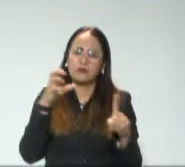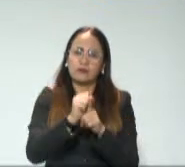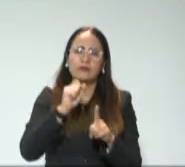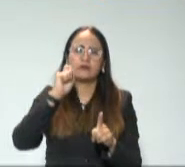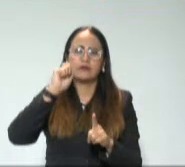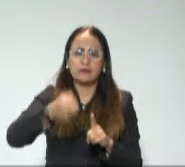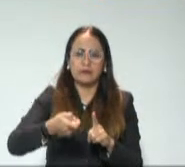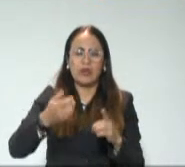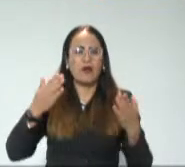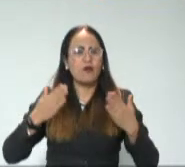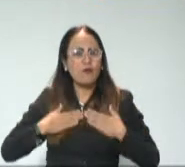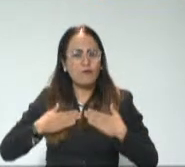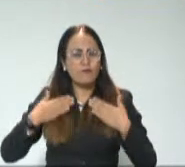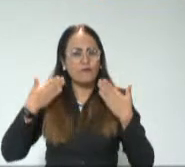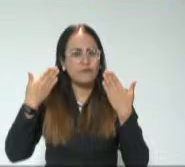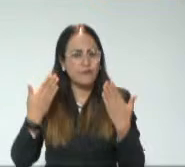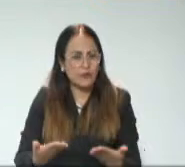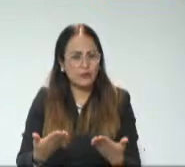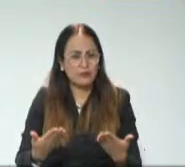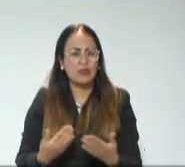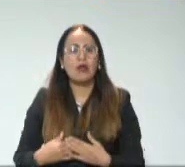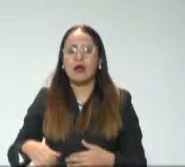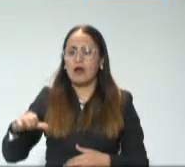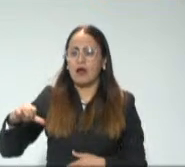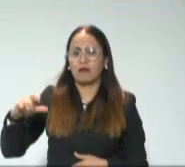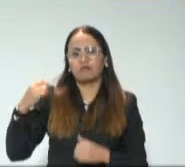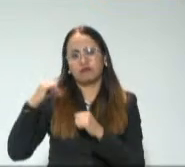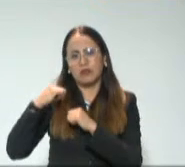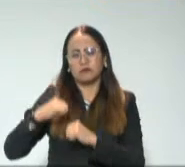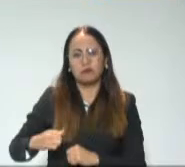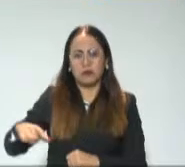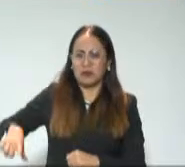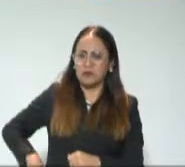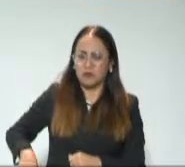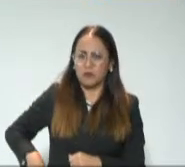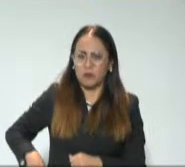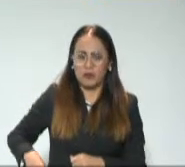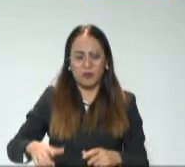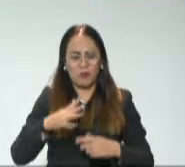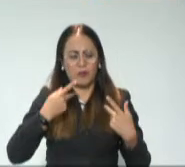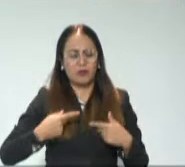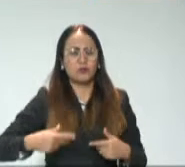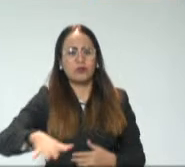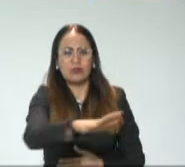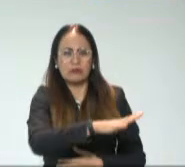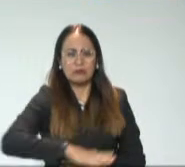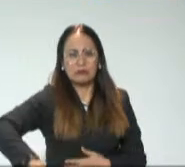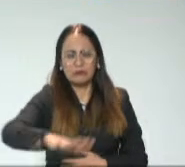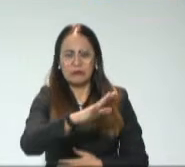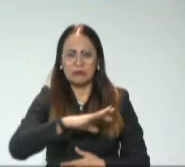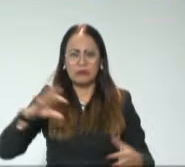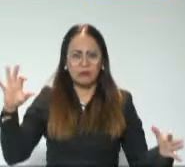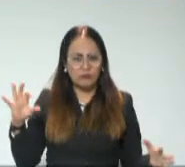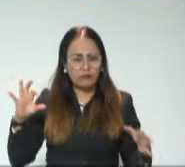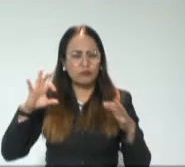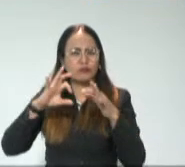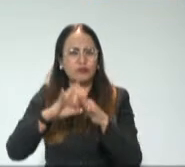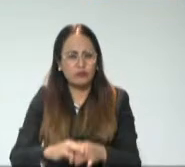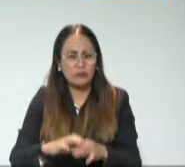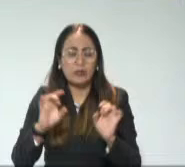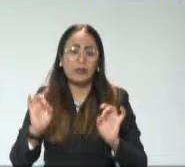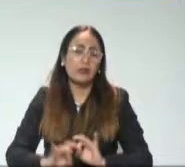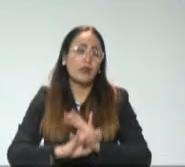promover la confianza entre las autoridades de salud pública y el público al ser próximo y abierto en todos los aspectos de una